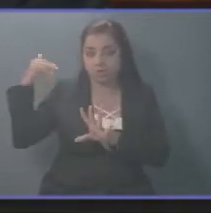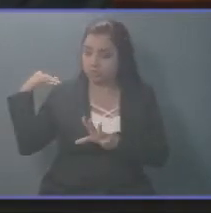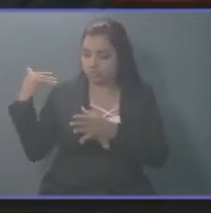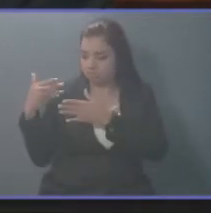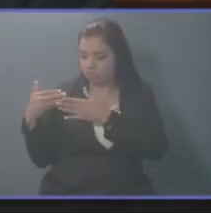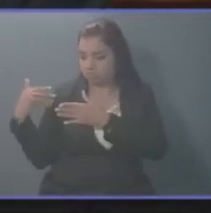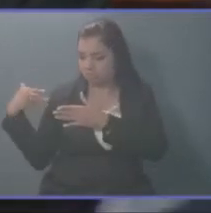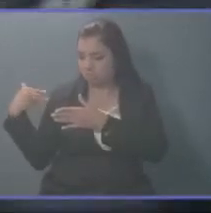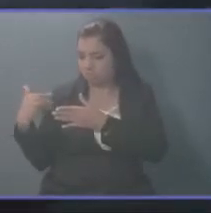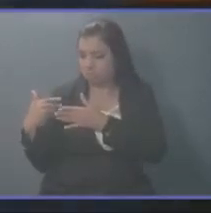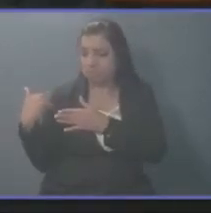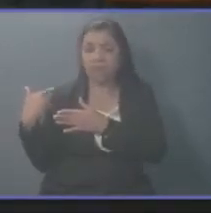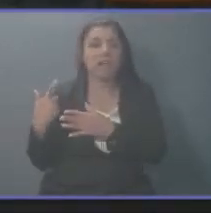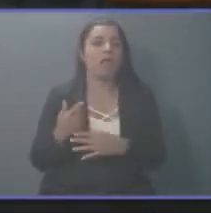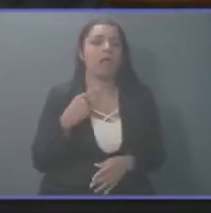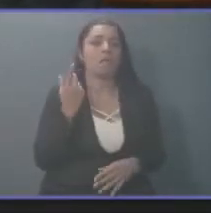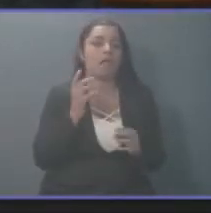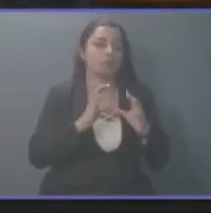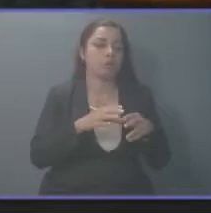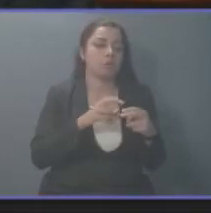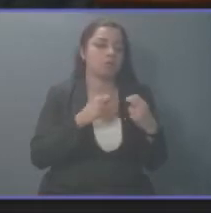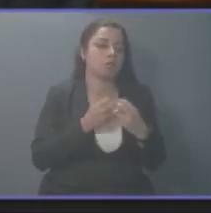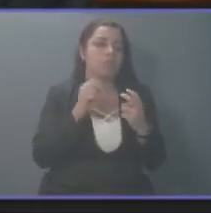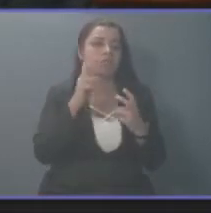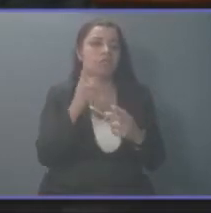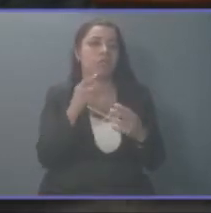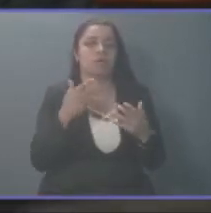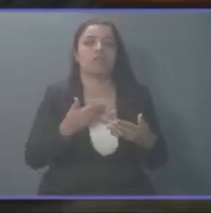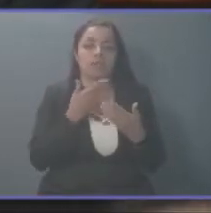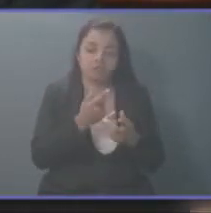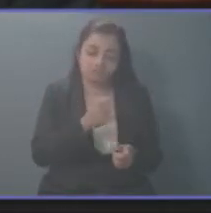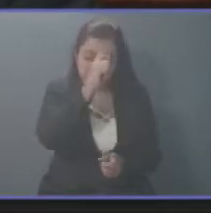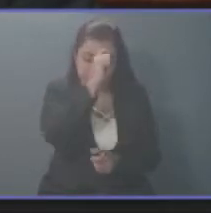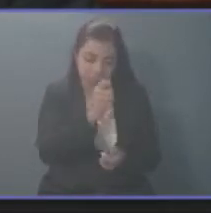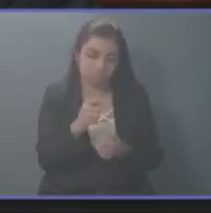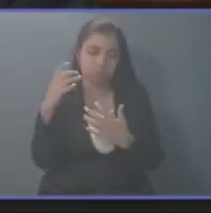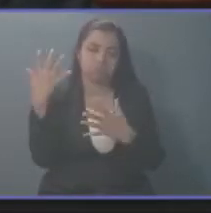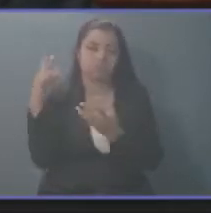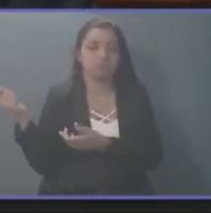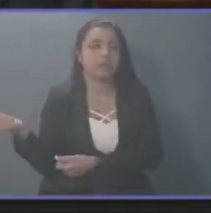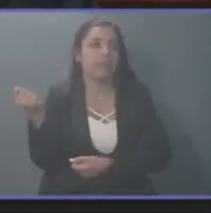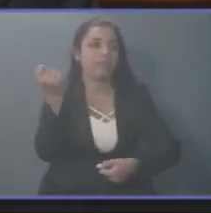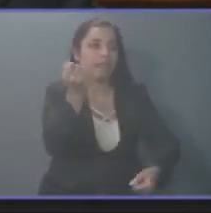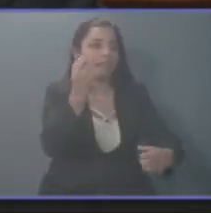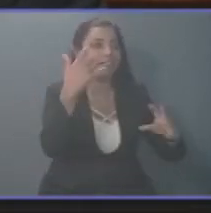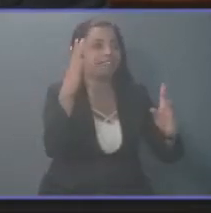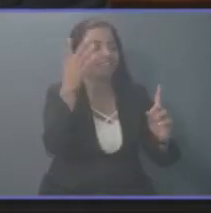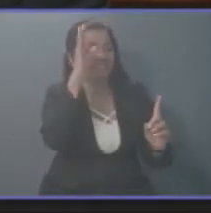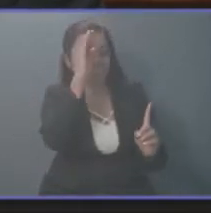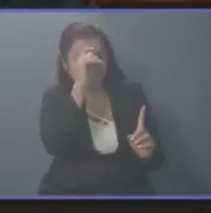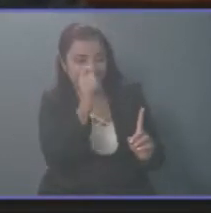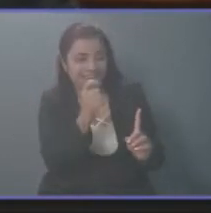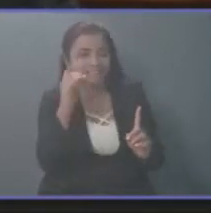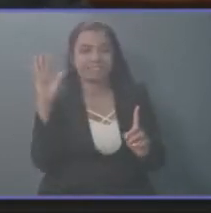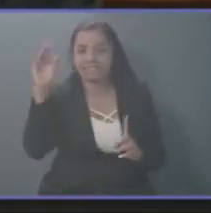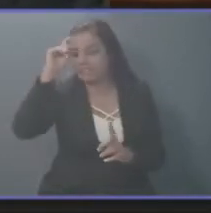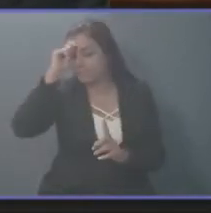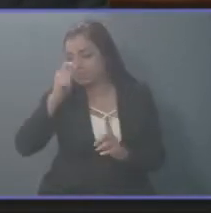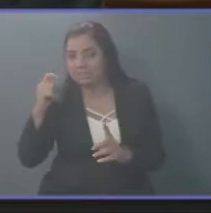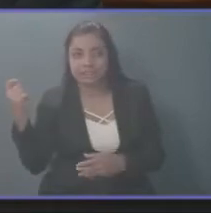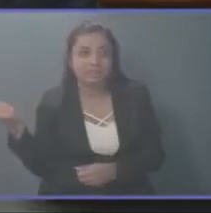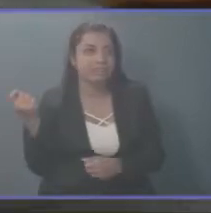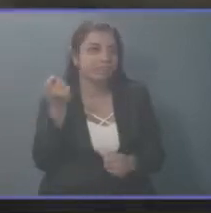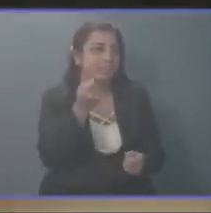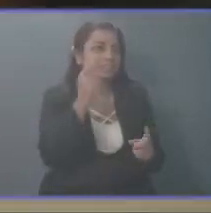se ha convertido en un alto porcentaje para estar dándole reconocimientos